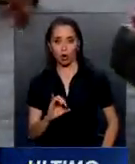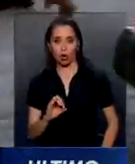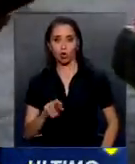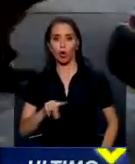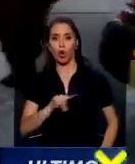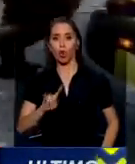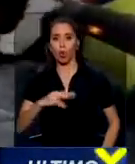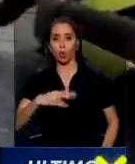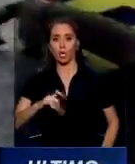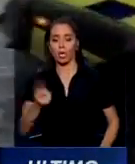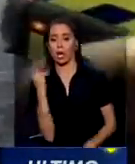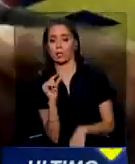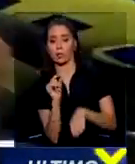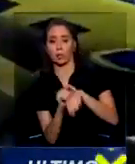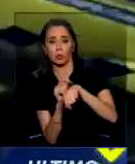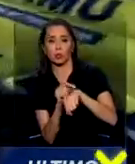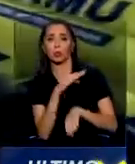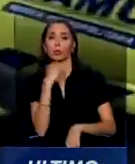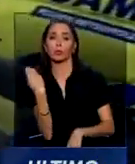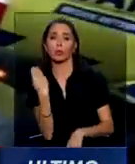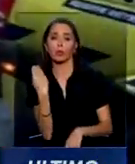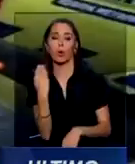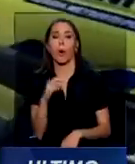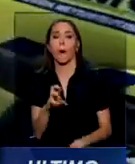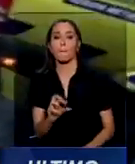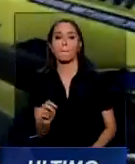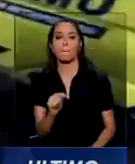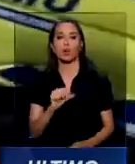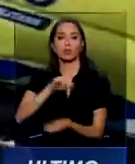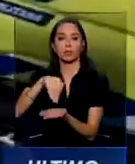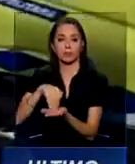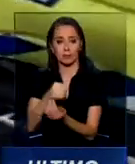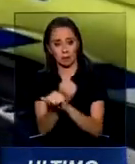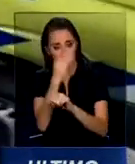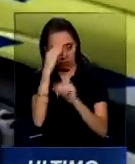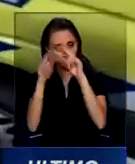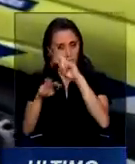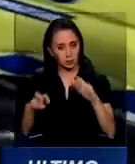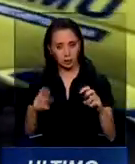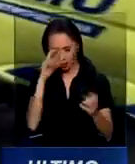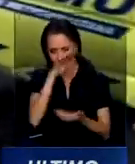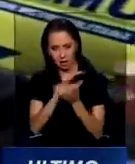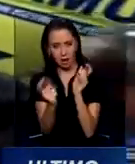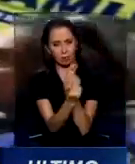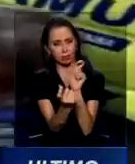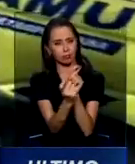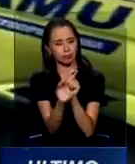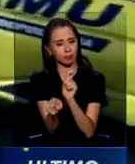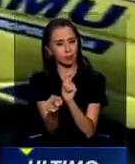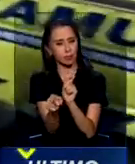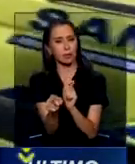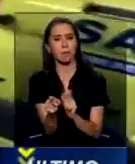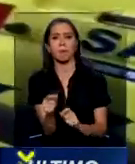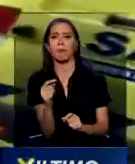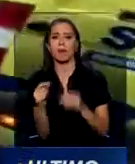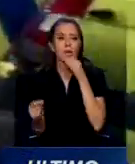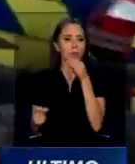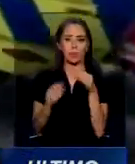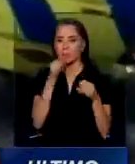falleció hace solo algunos minutos en la posta central carabineros está investigando este confuso incidente que hay dos